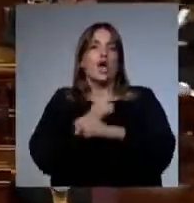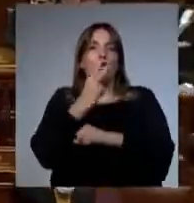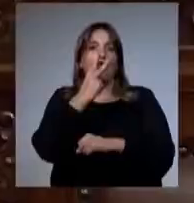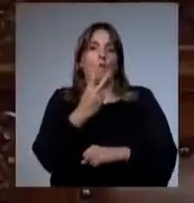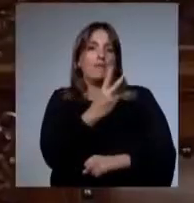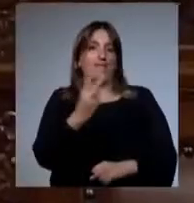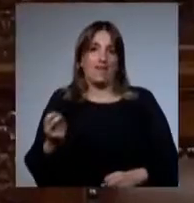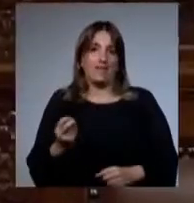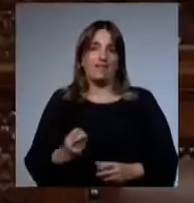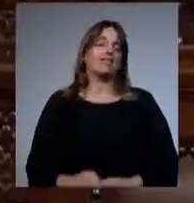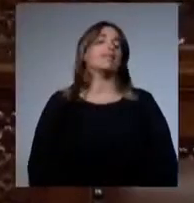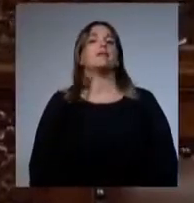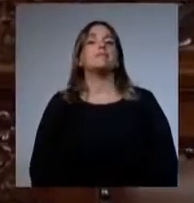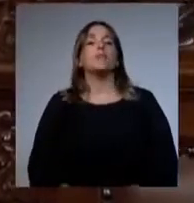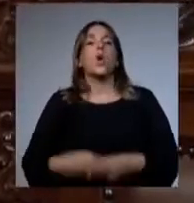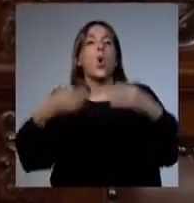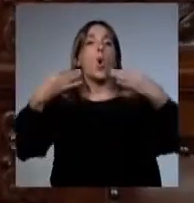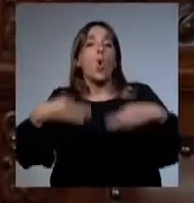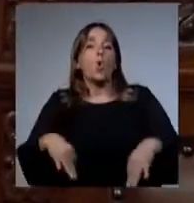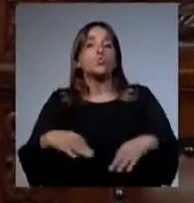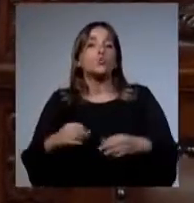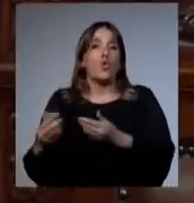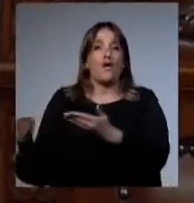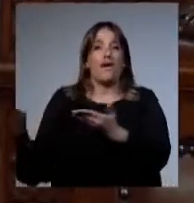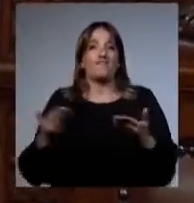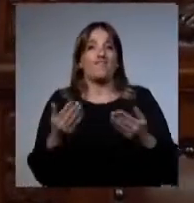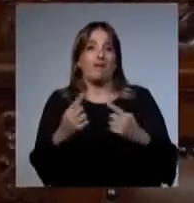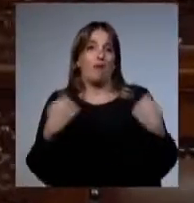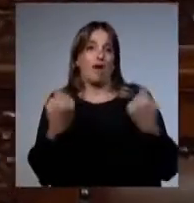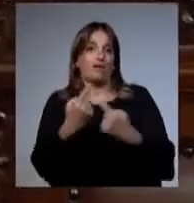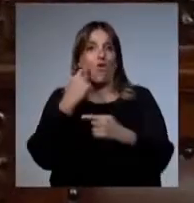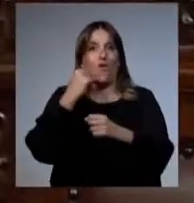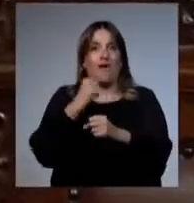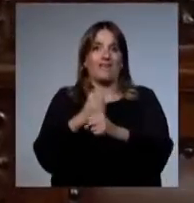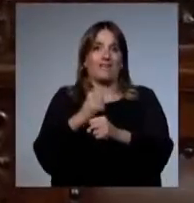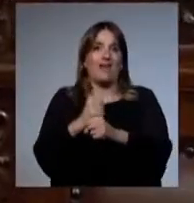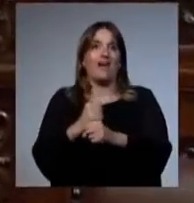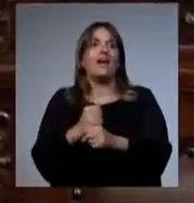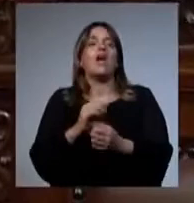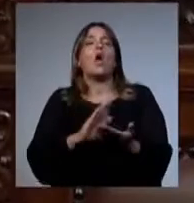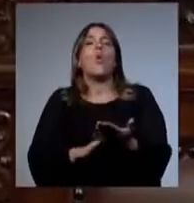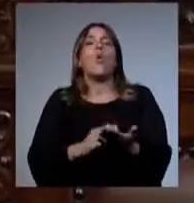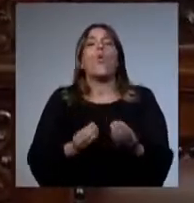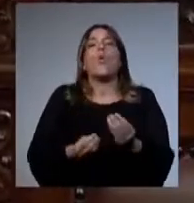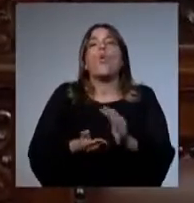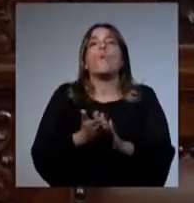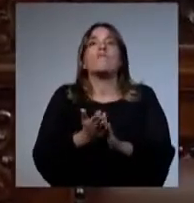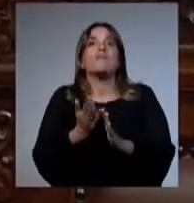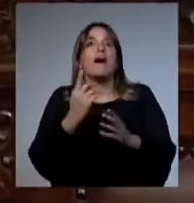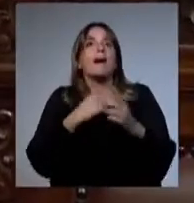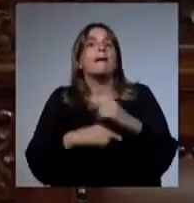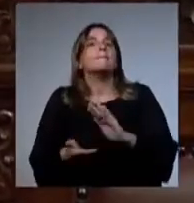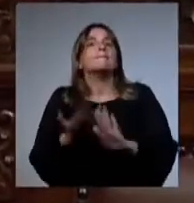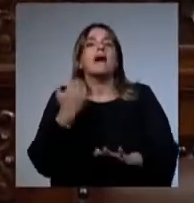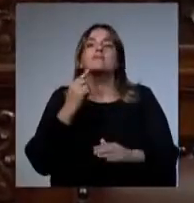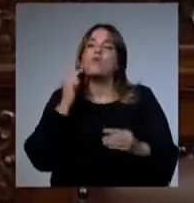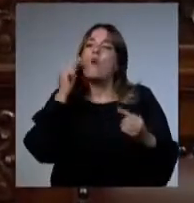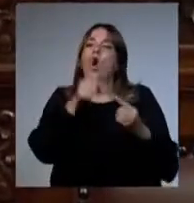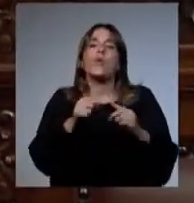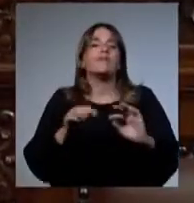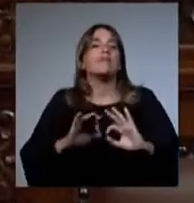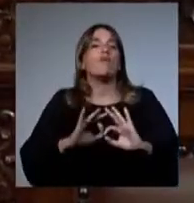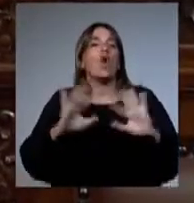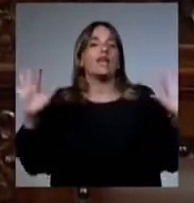1 de marzo del 2020, cuando invitábamos a trabajar la libertad en todos sus sentidos